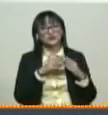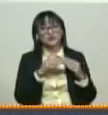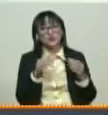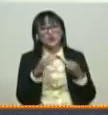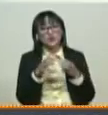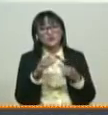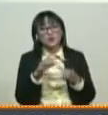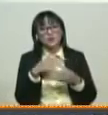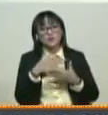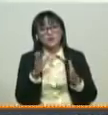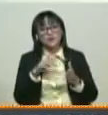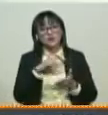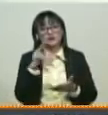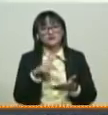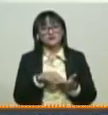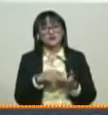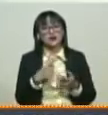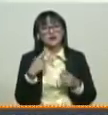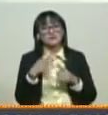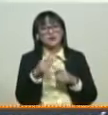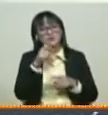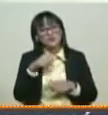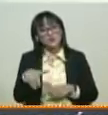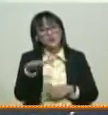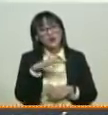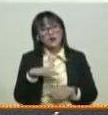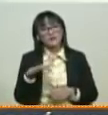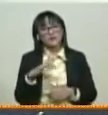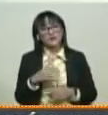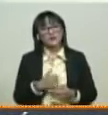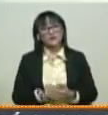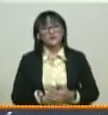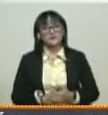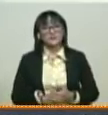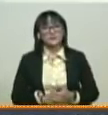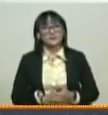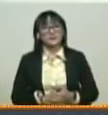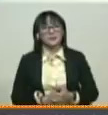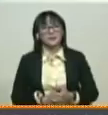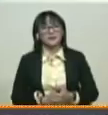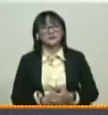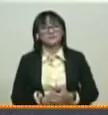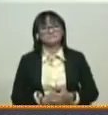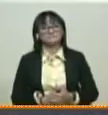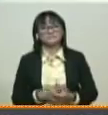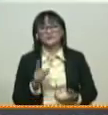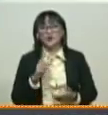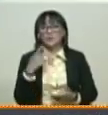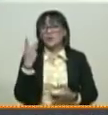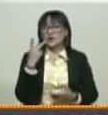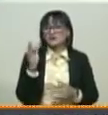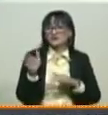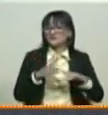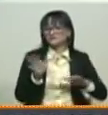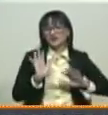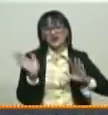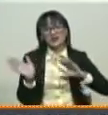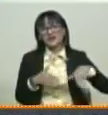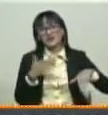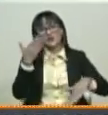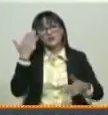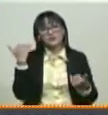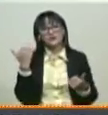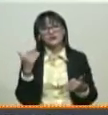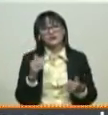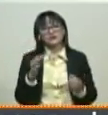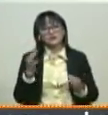públicos nacionales y con la sociedad venezolana decente. Esto no tiene parcialidad política, no tiene sesgo ideológico, tiene que ver con